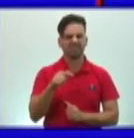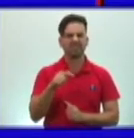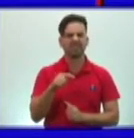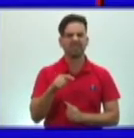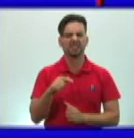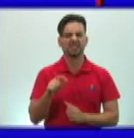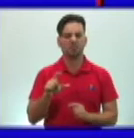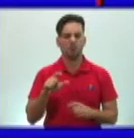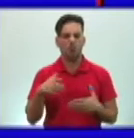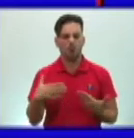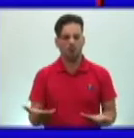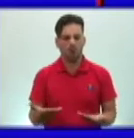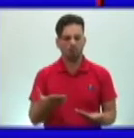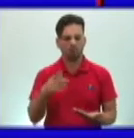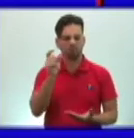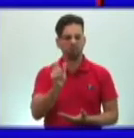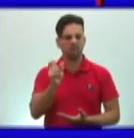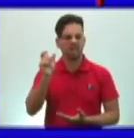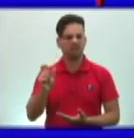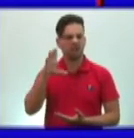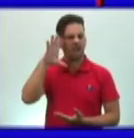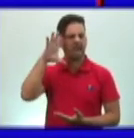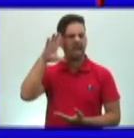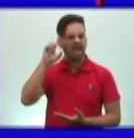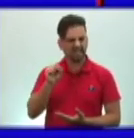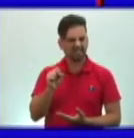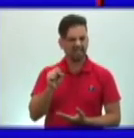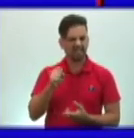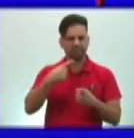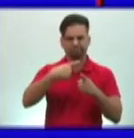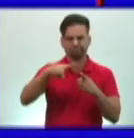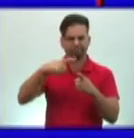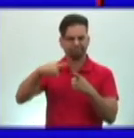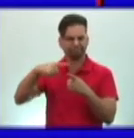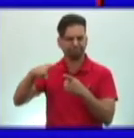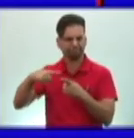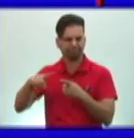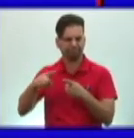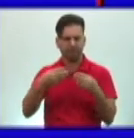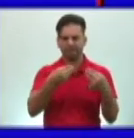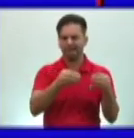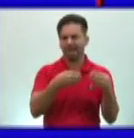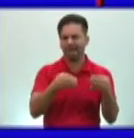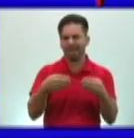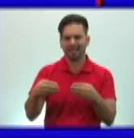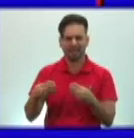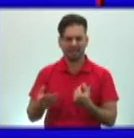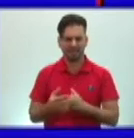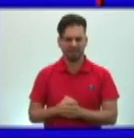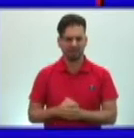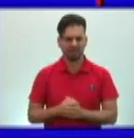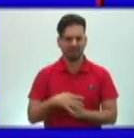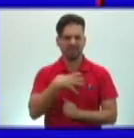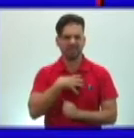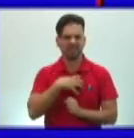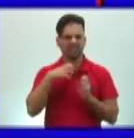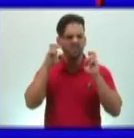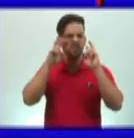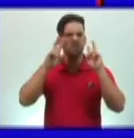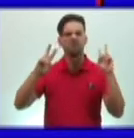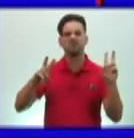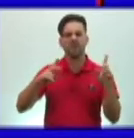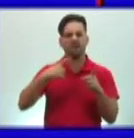que entienden que todo es materia, y eso es correcto, y tienen una vida centrada en los